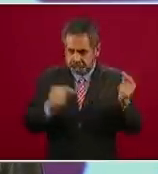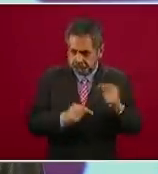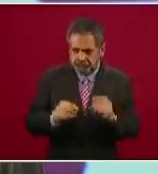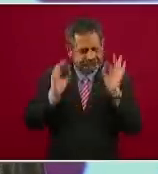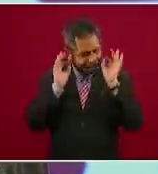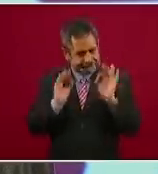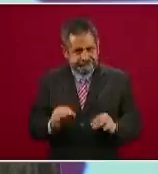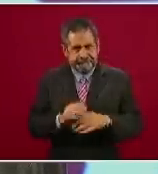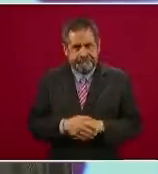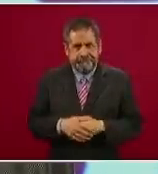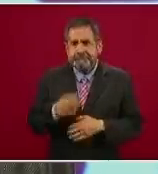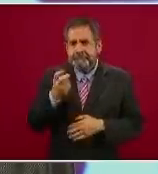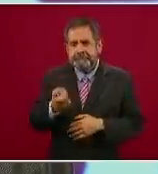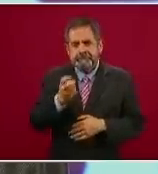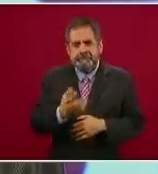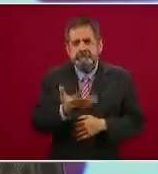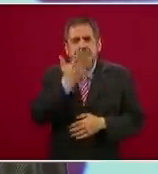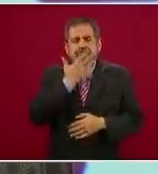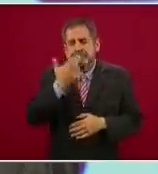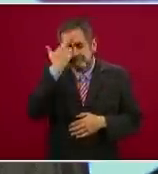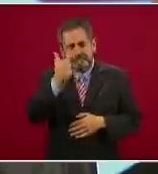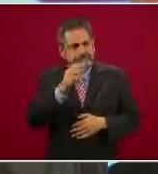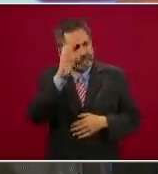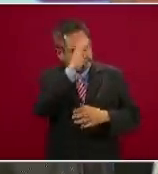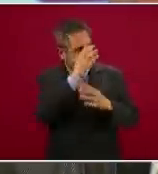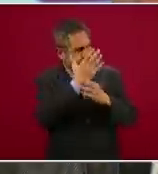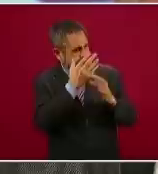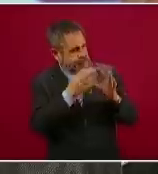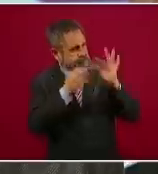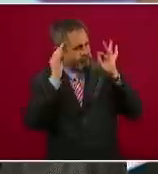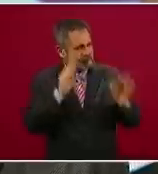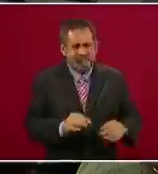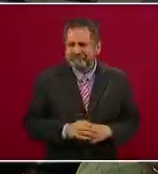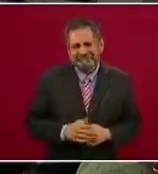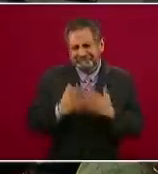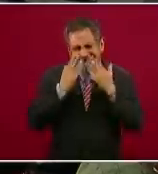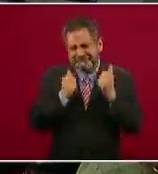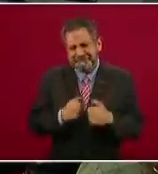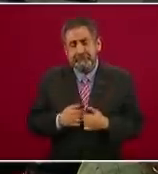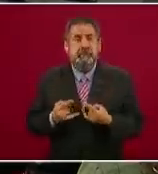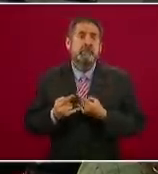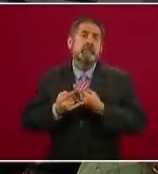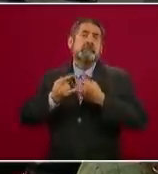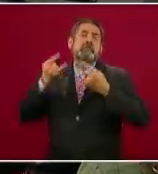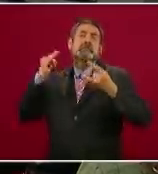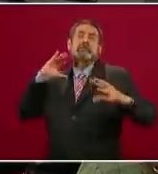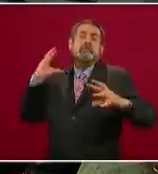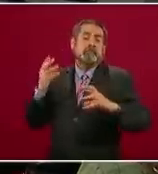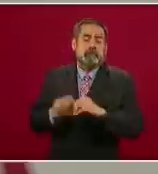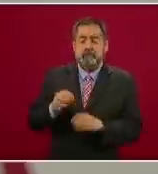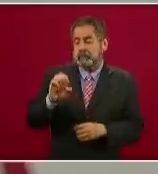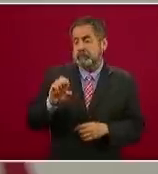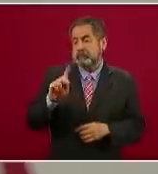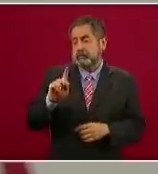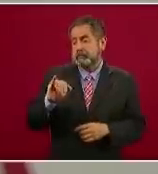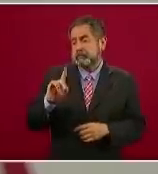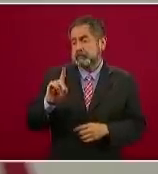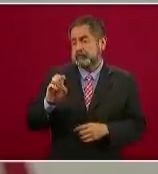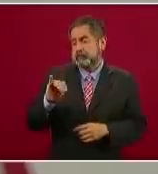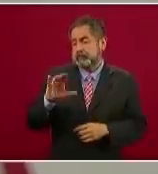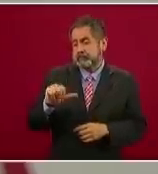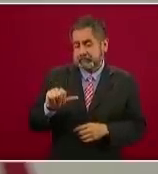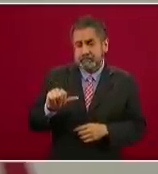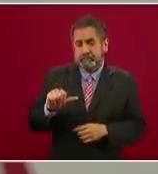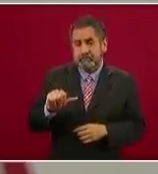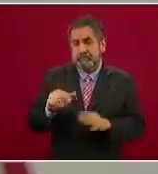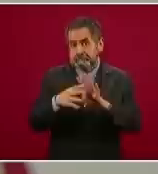no tienen un fundamento científico sólido. En toda la historia de las epidemias no hay demostración científica alguna de que